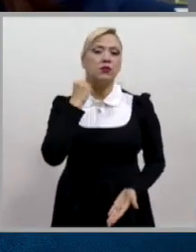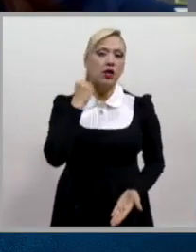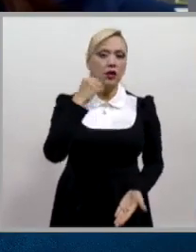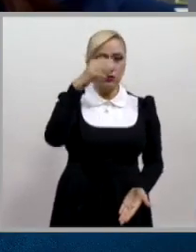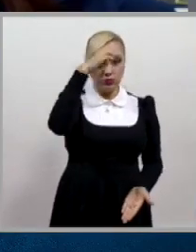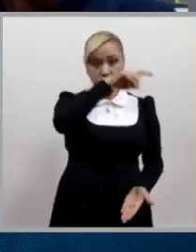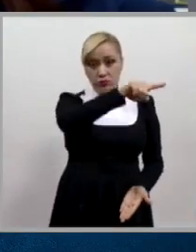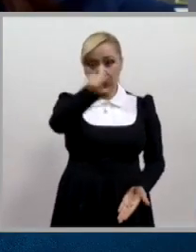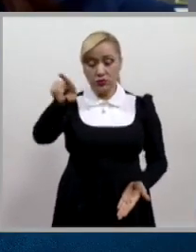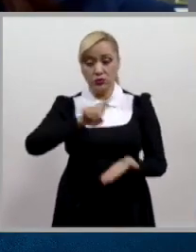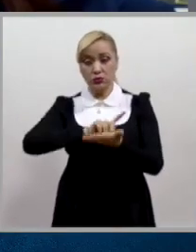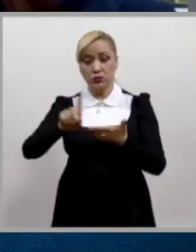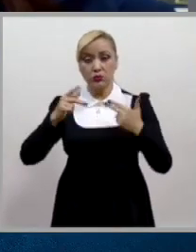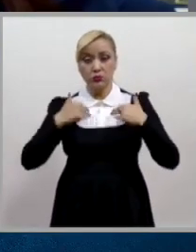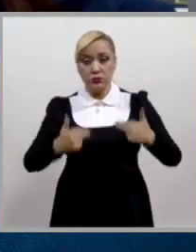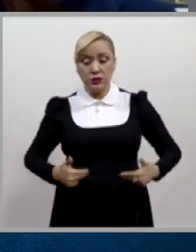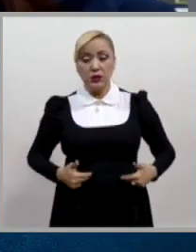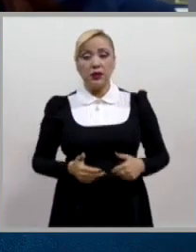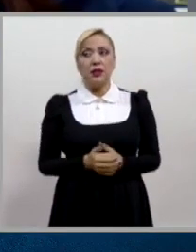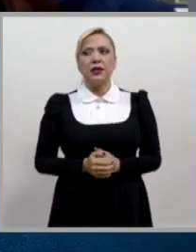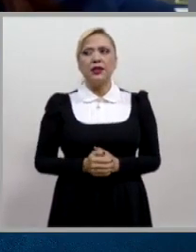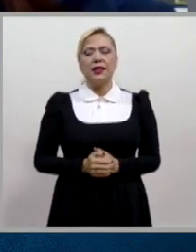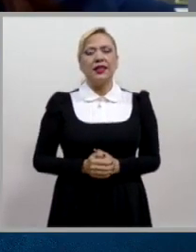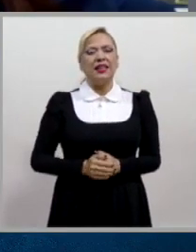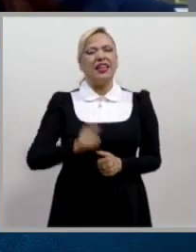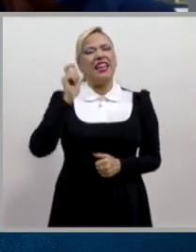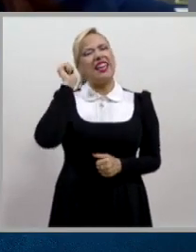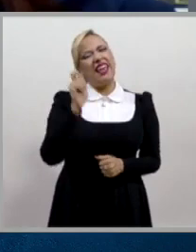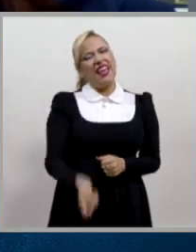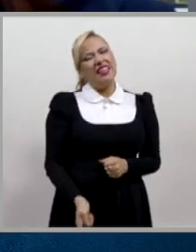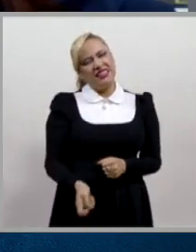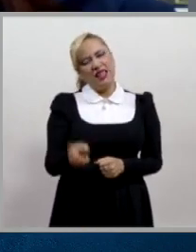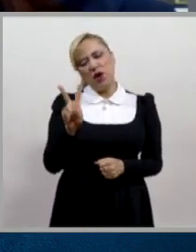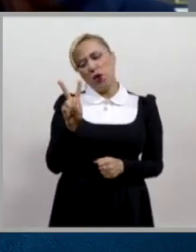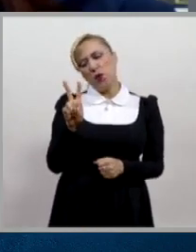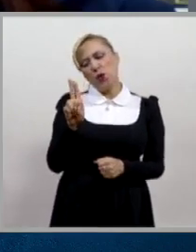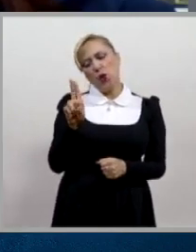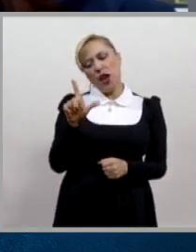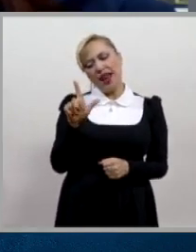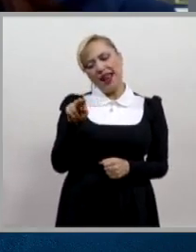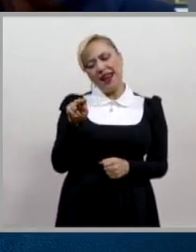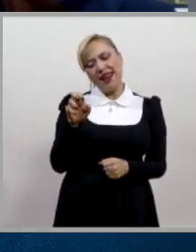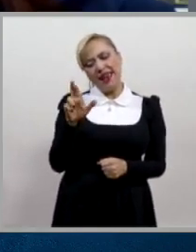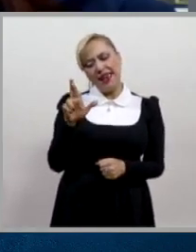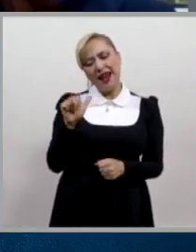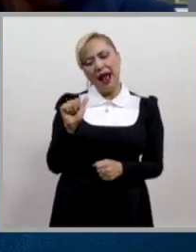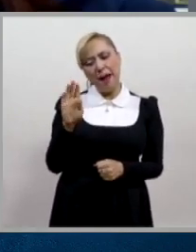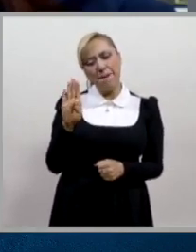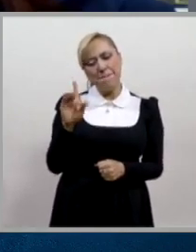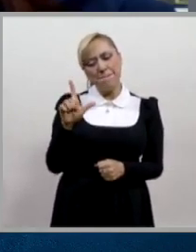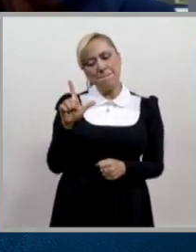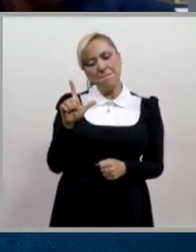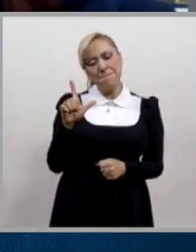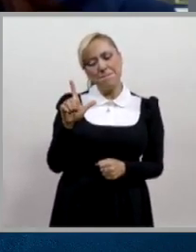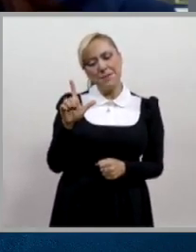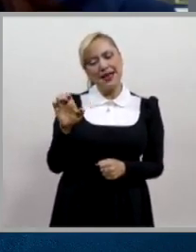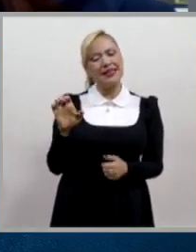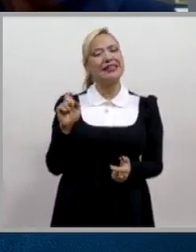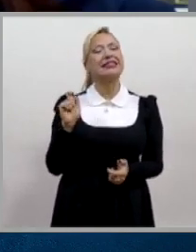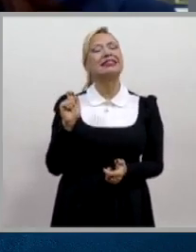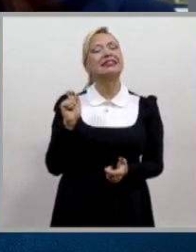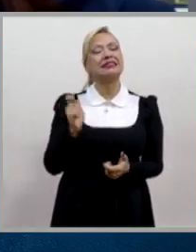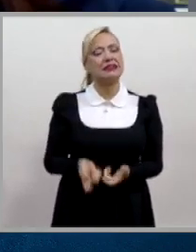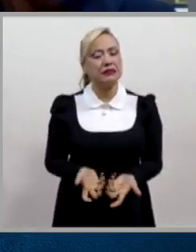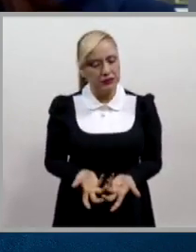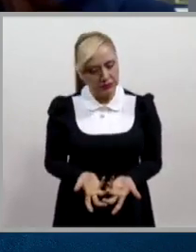expertos en derechos humanos, expertas, ¿de qué hablamos cuando hablamos de grupos en condiciones de vulnerabilidad ¿Y cuáles son las preocupaciones